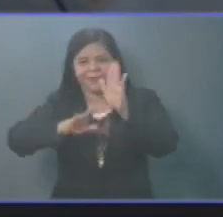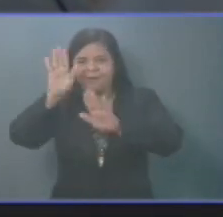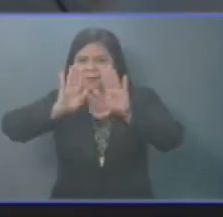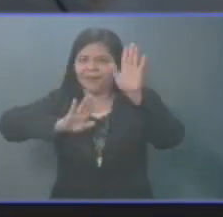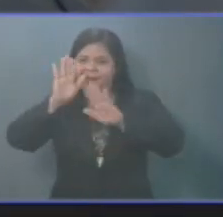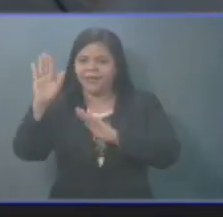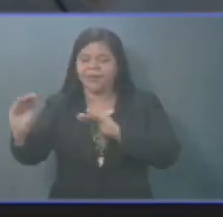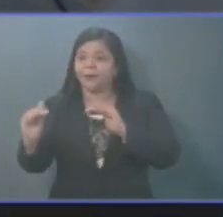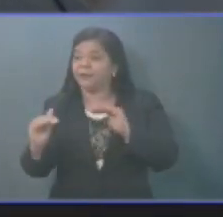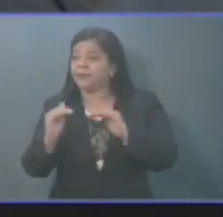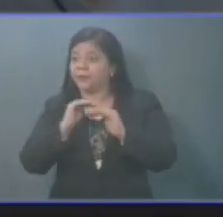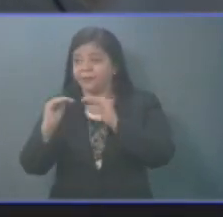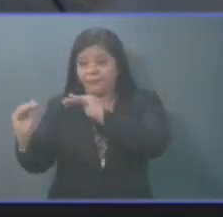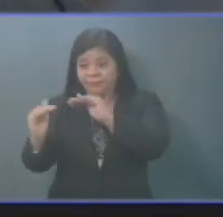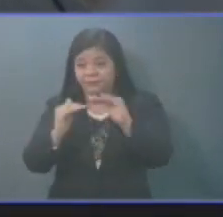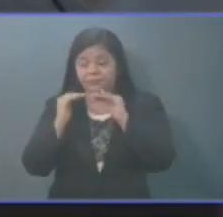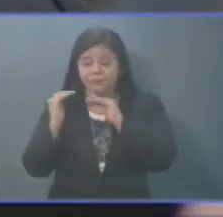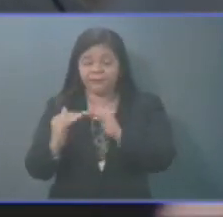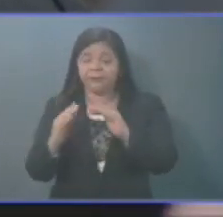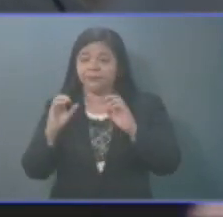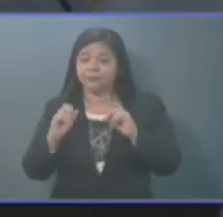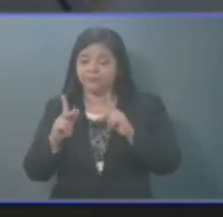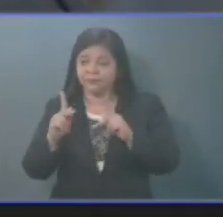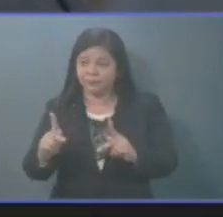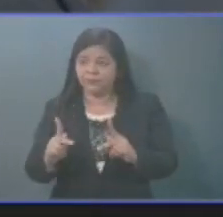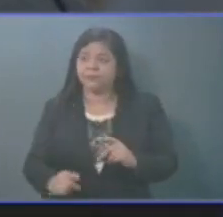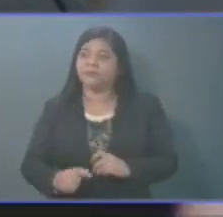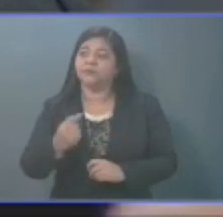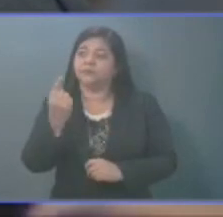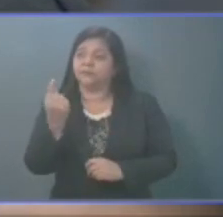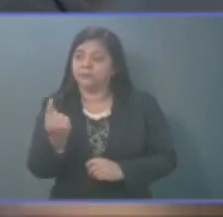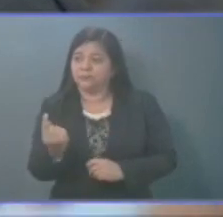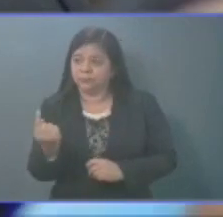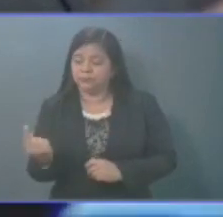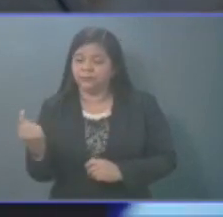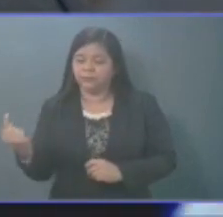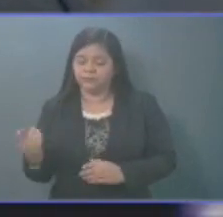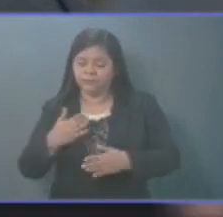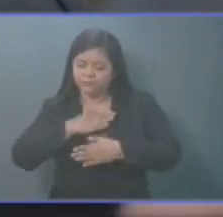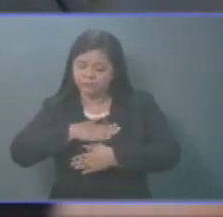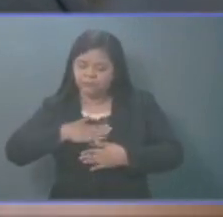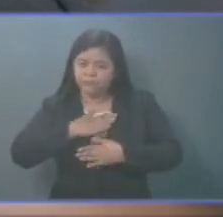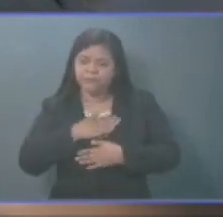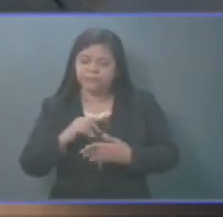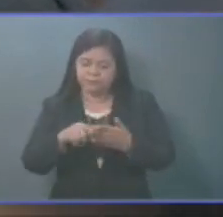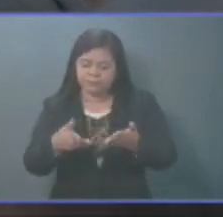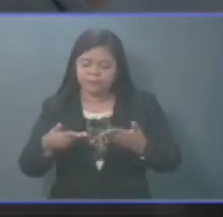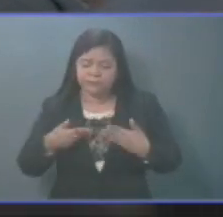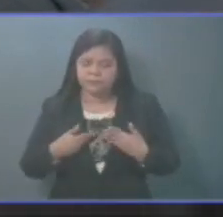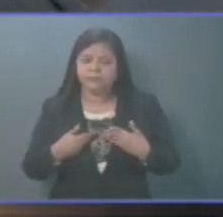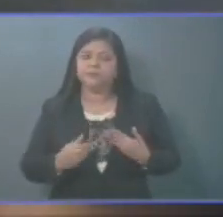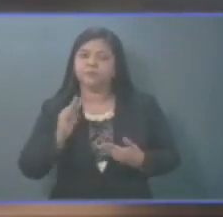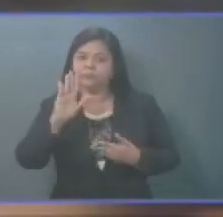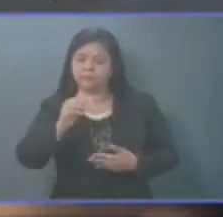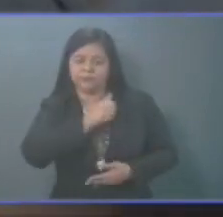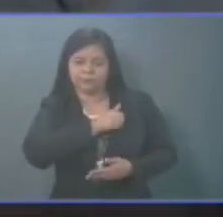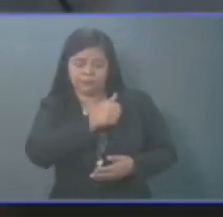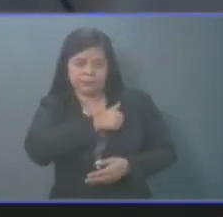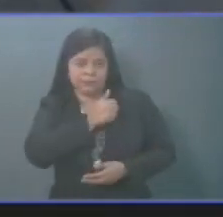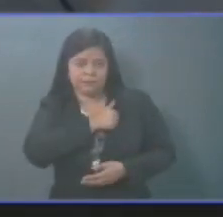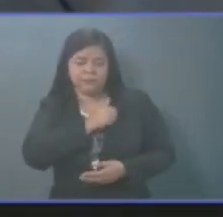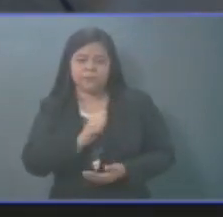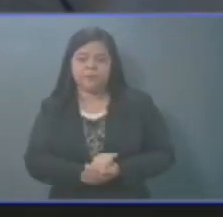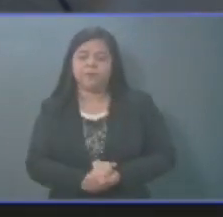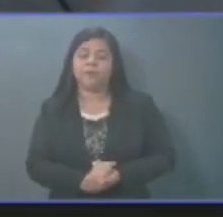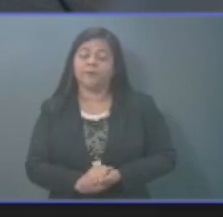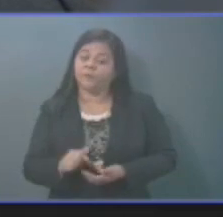en igualdad de condiciones y oportunidades para el ejercicio de sus derechos y cumplimiento de sus deberes.